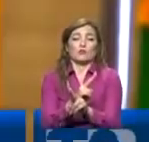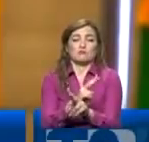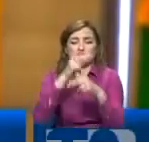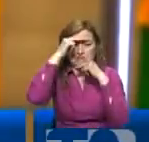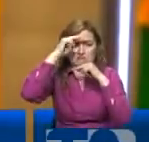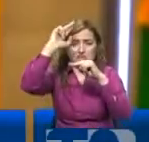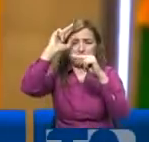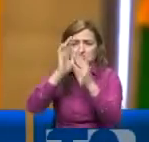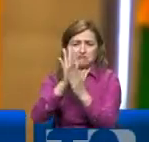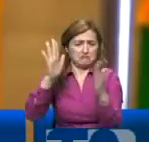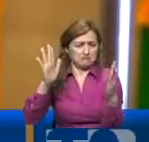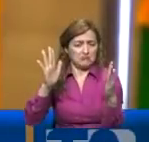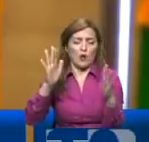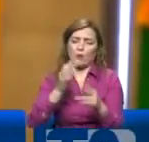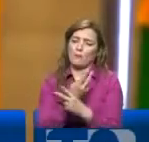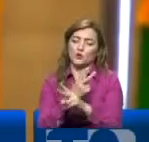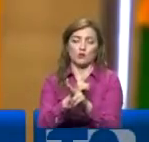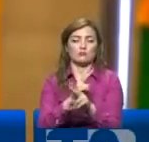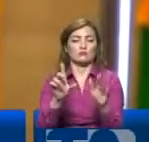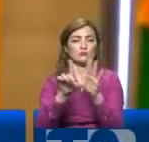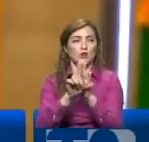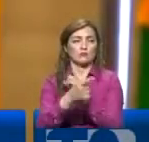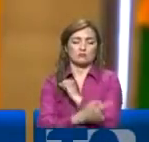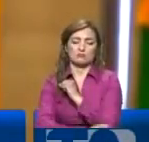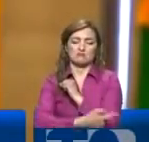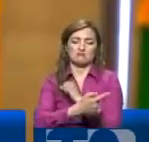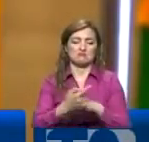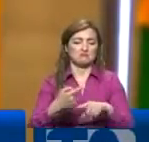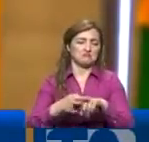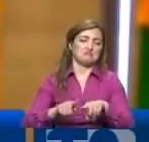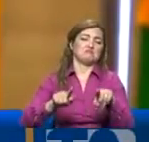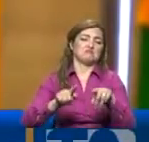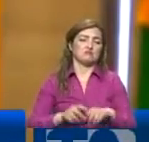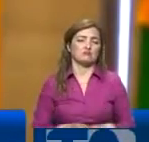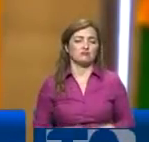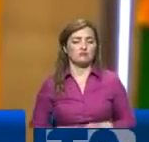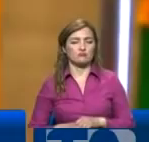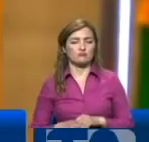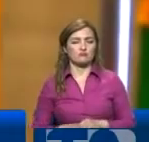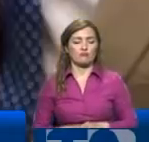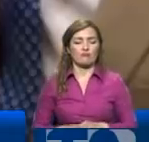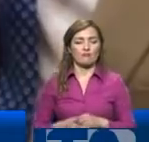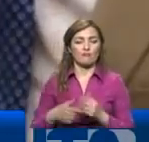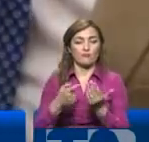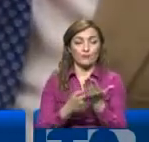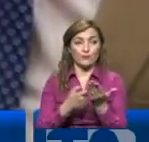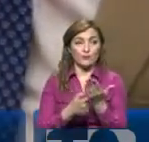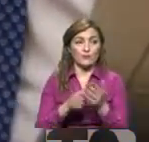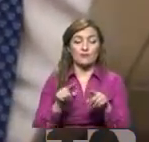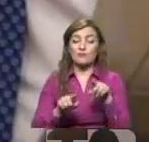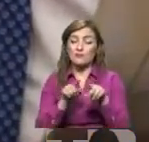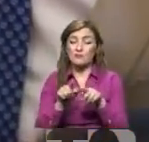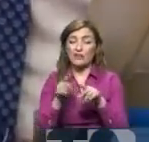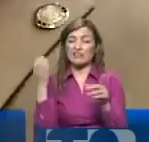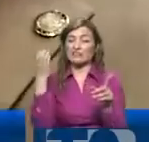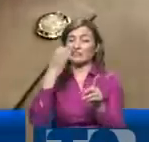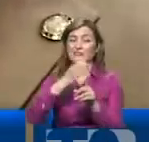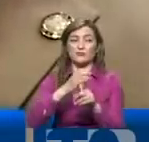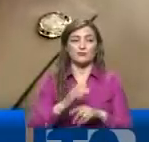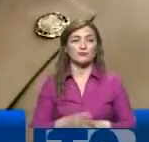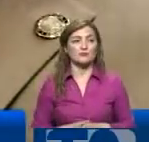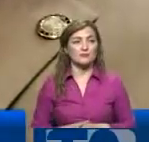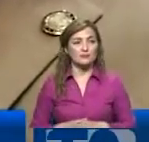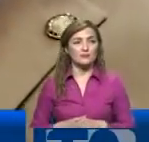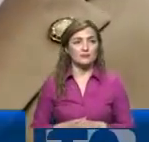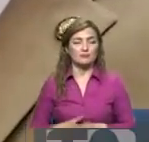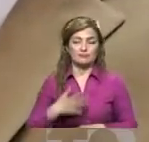honra, también se establecen en el COIP otras sanciones. Tendríamos obviamente que analizar. Aunque hay quienes la critican. Es decir,